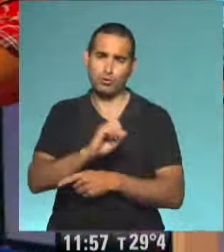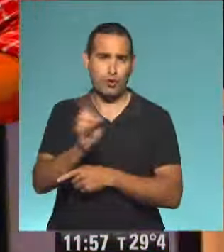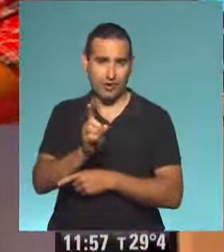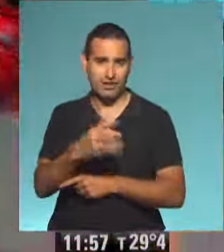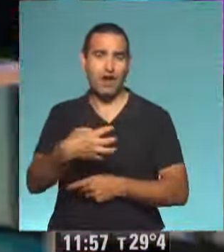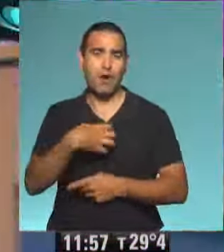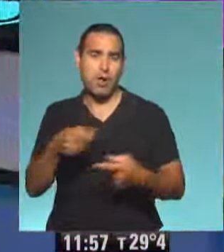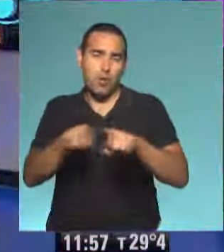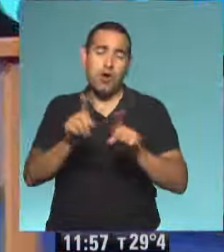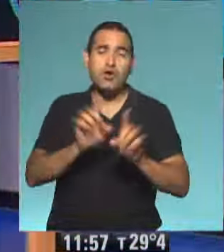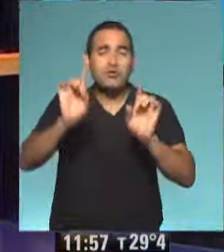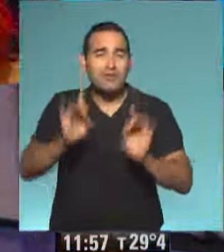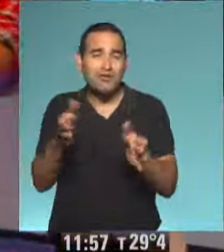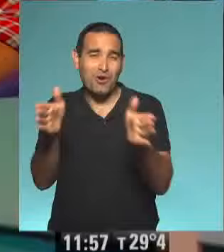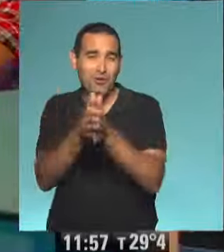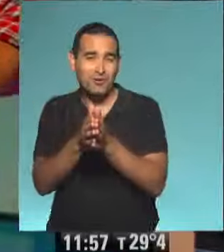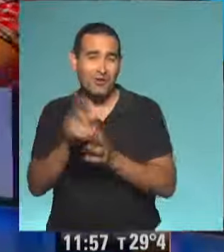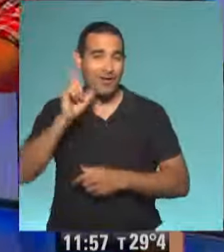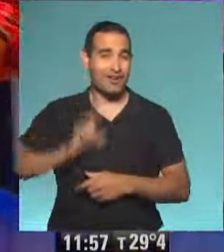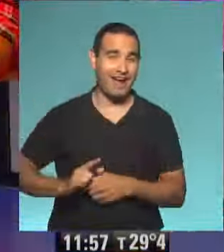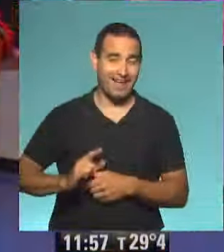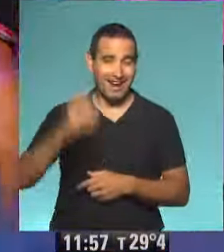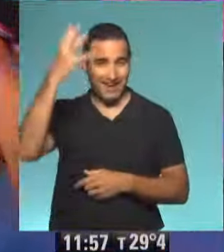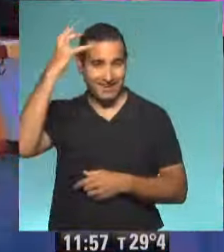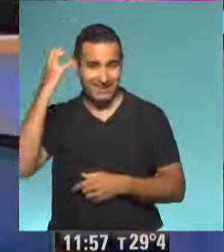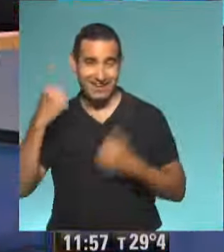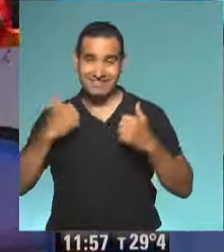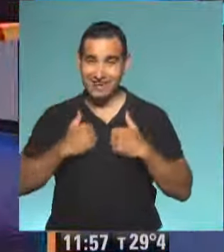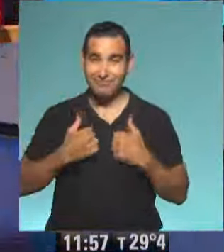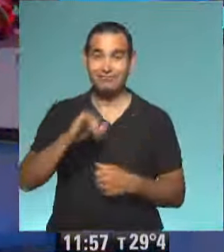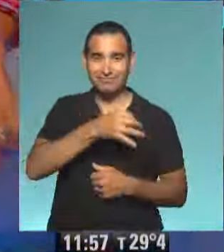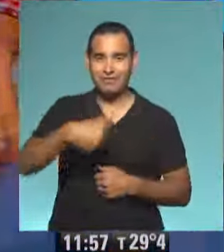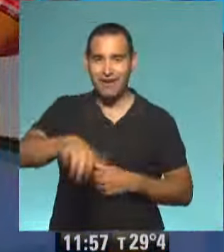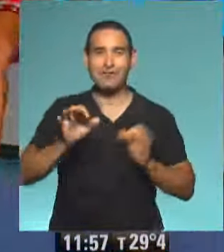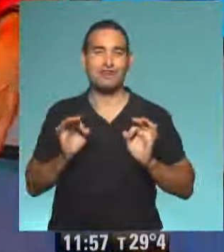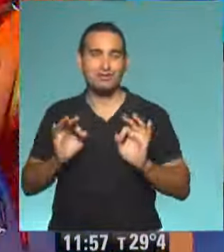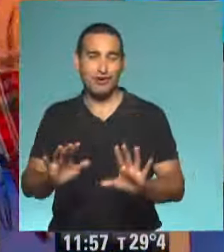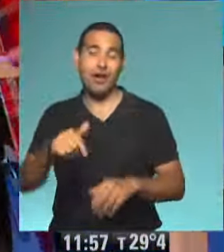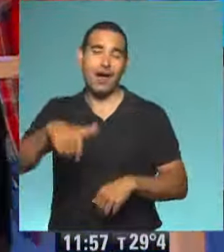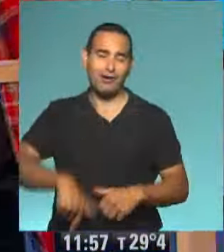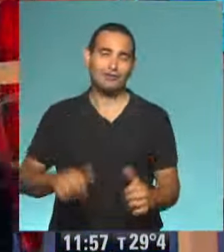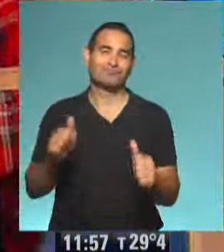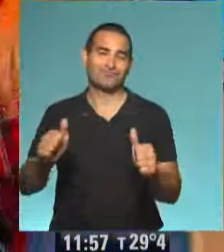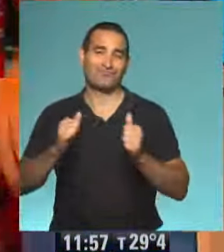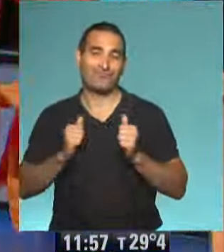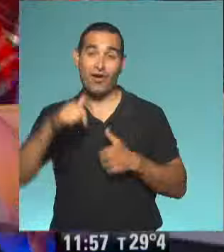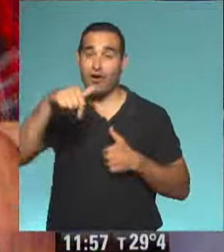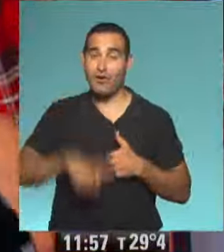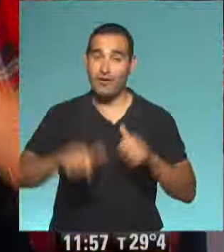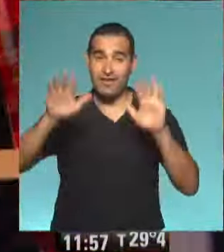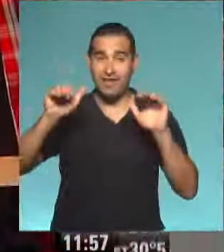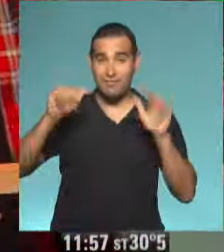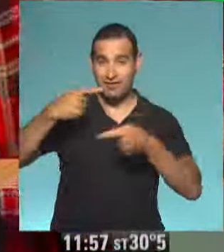aula, solo una compañía con la Aranina y Samba. Sí, llegan las vacaciones, es tiempo de descanso. Hoy es la despedida